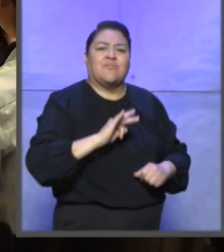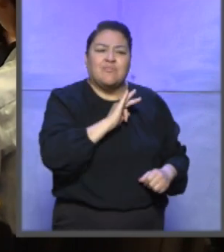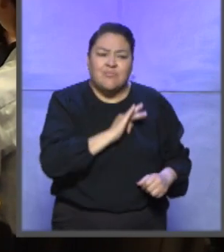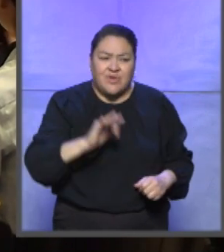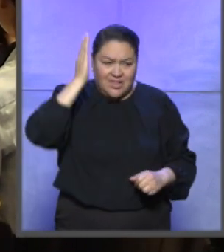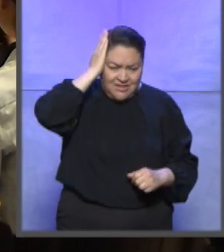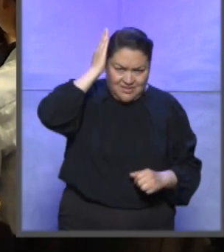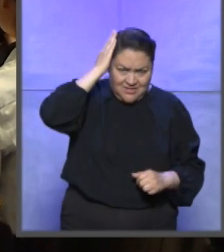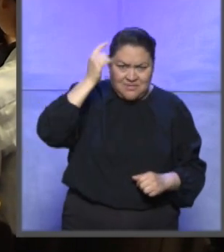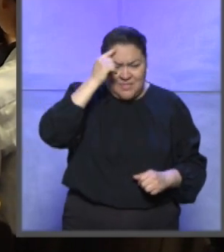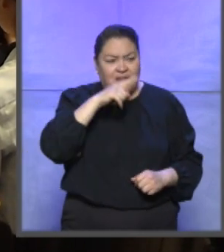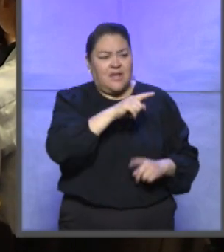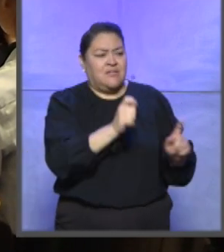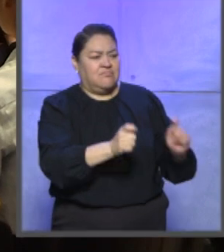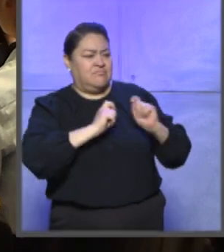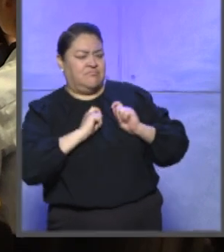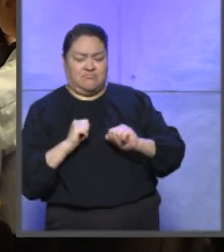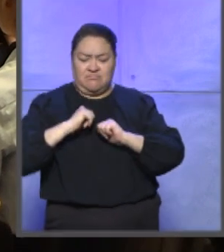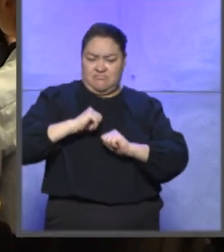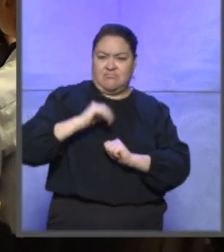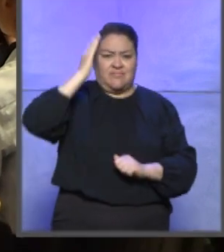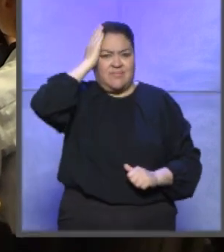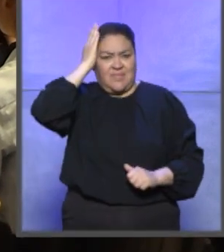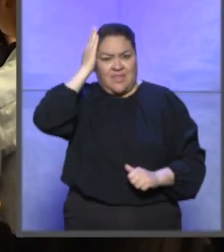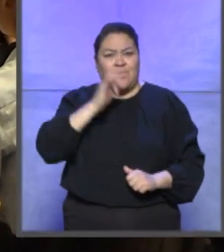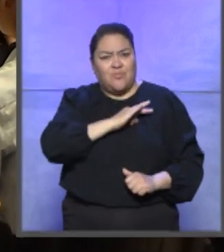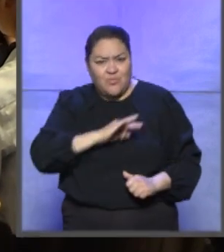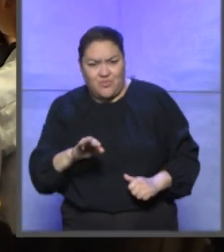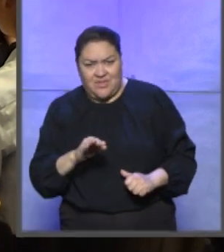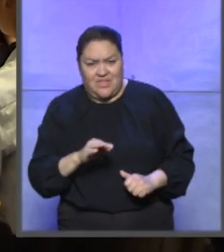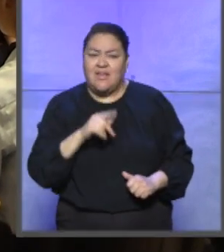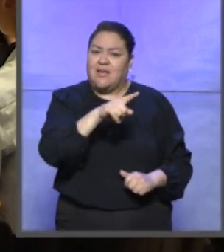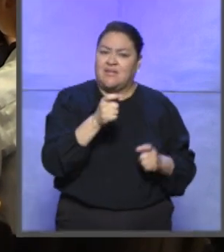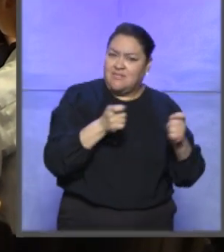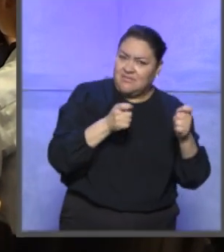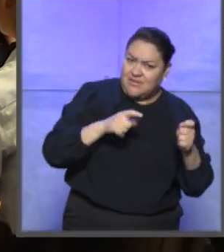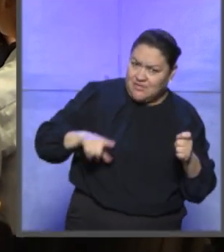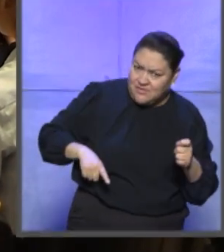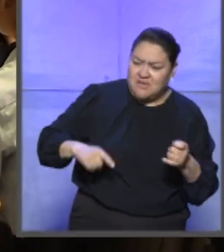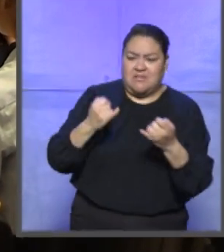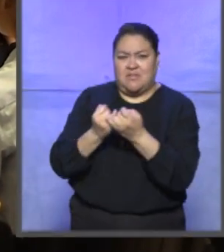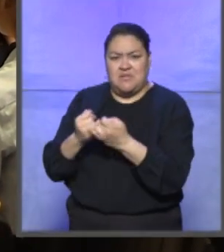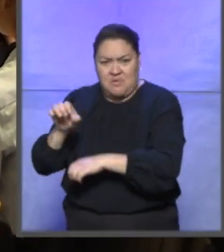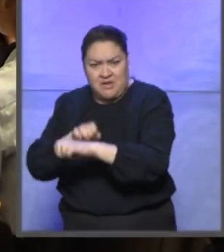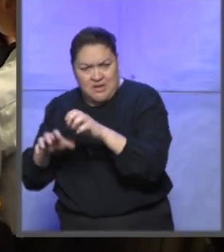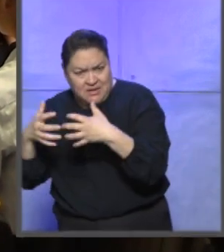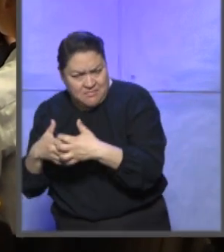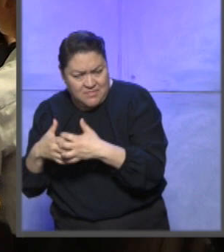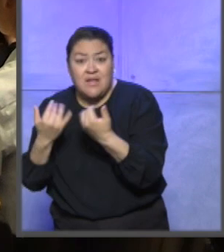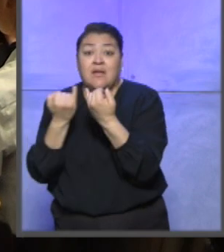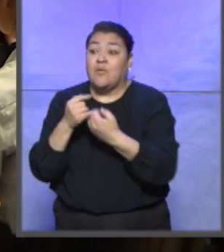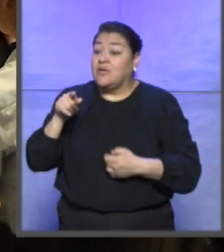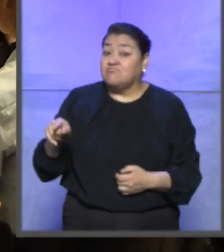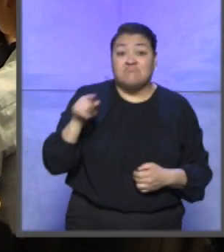las capacidades para asumir cargos de liderazgo tanto en el ámbito público como en el privado, por lo que deben